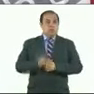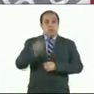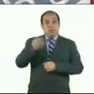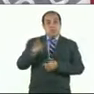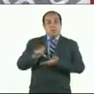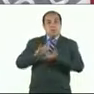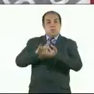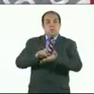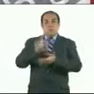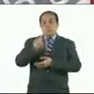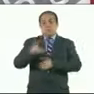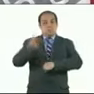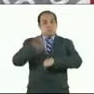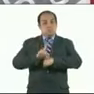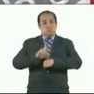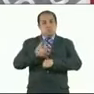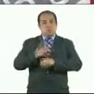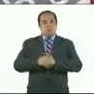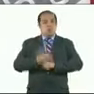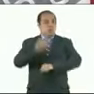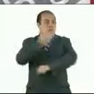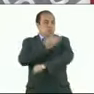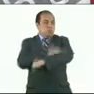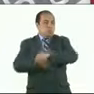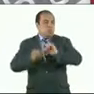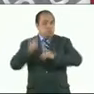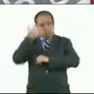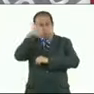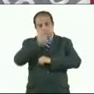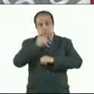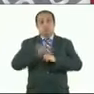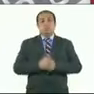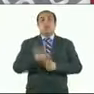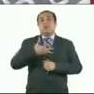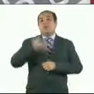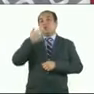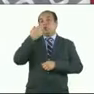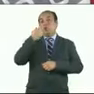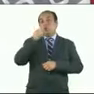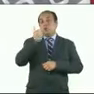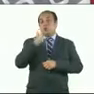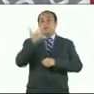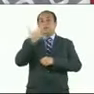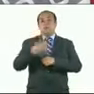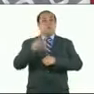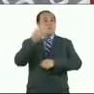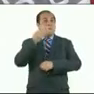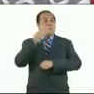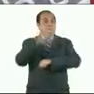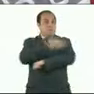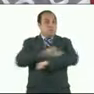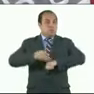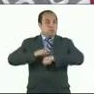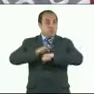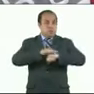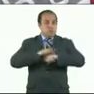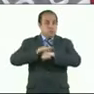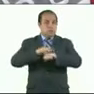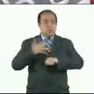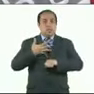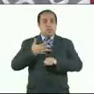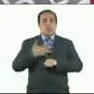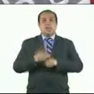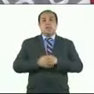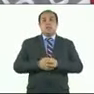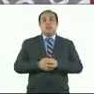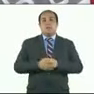ese mismo día en la tarde-noche. Hay otras 5 familias más, que es el edificio contiguo al dañado,